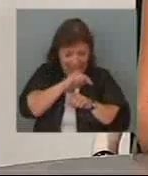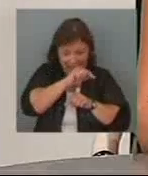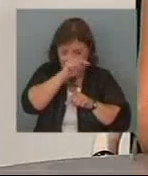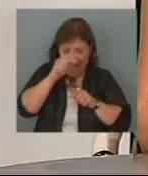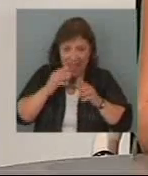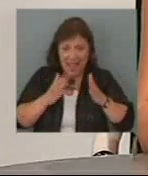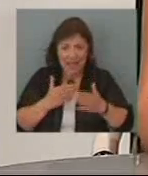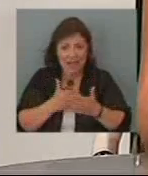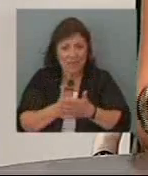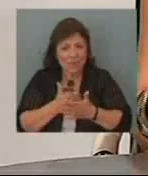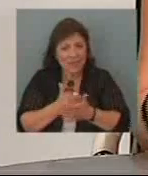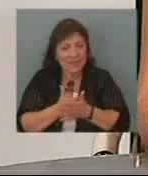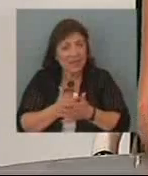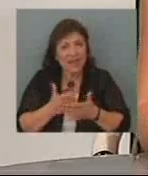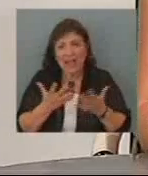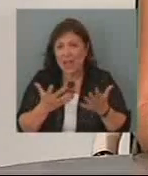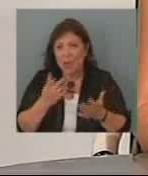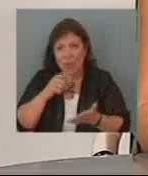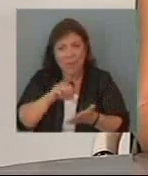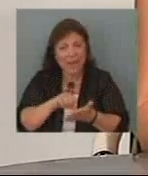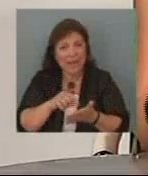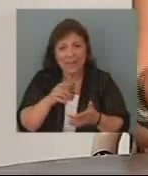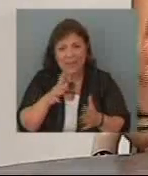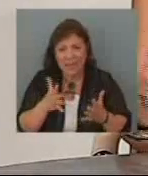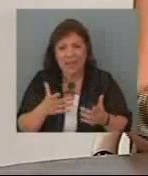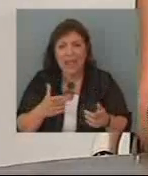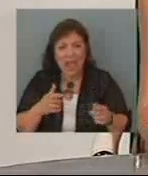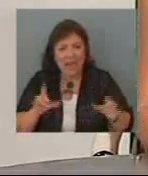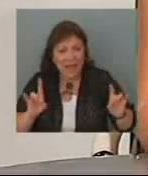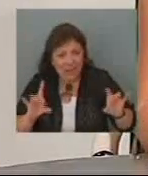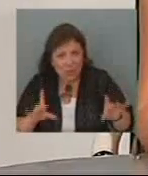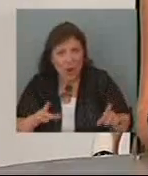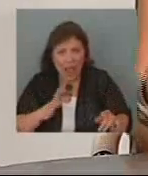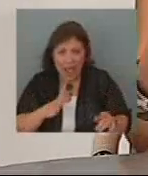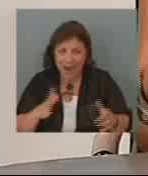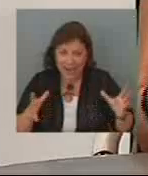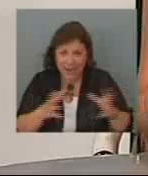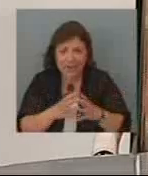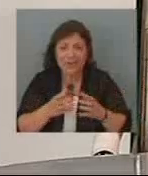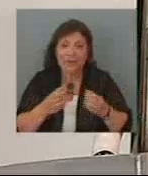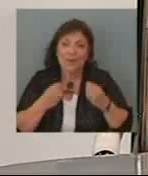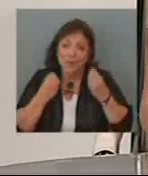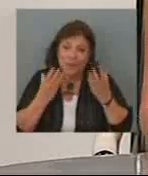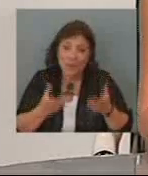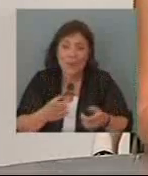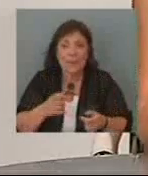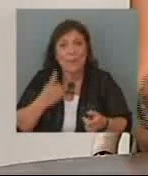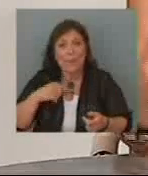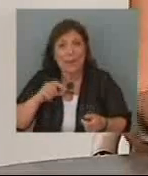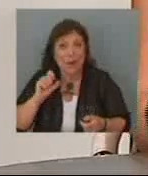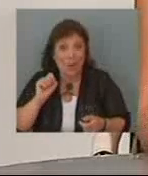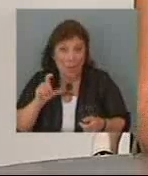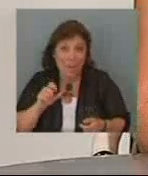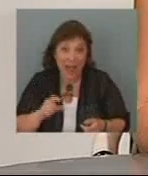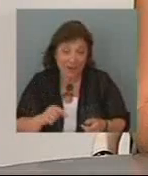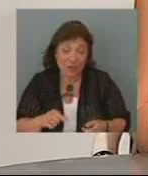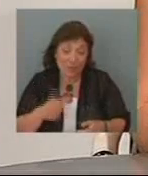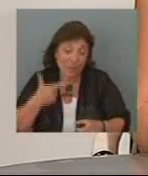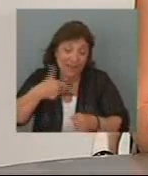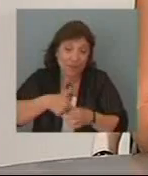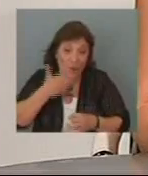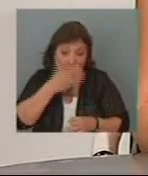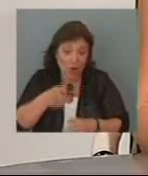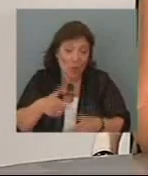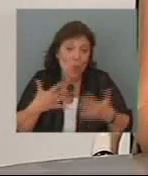del Cuerno de África, claro. Es un país que tiene también riquezas naturales, otra vez el bendito pero también maldito petróleo, porque tienen